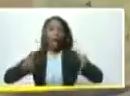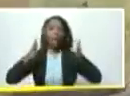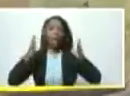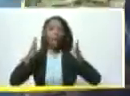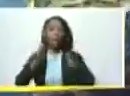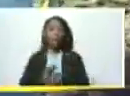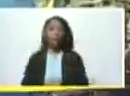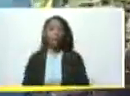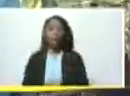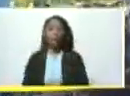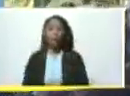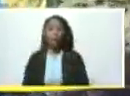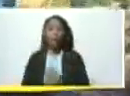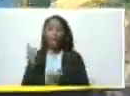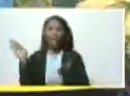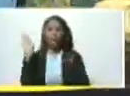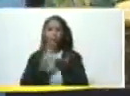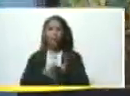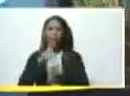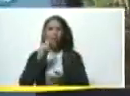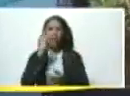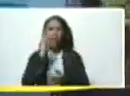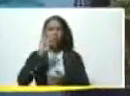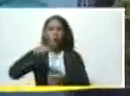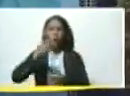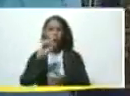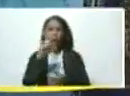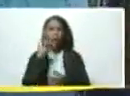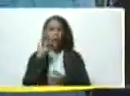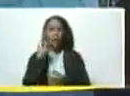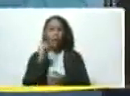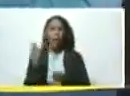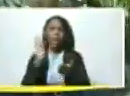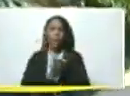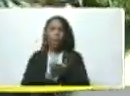Tijolis, ¿quién te puso ese nombre? Me lo puso mi hermano mayor.